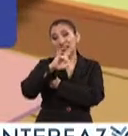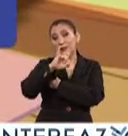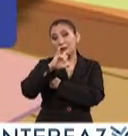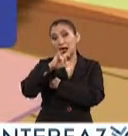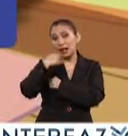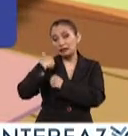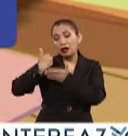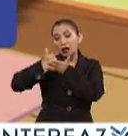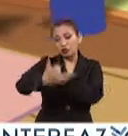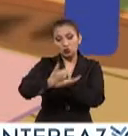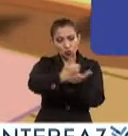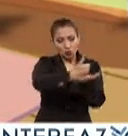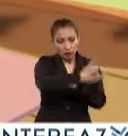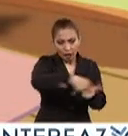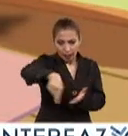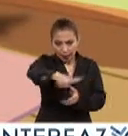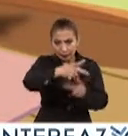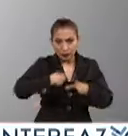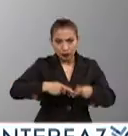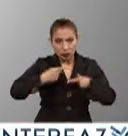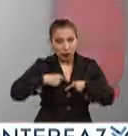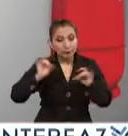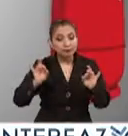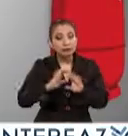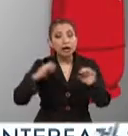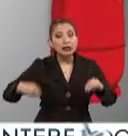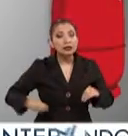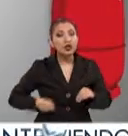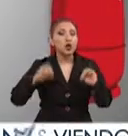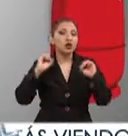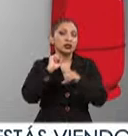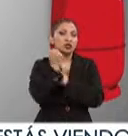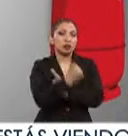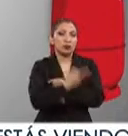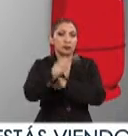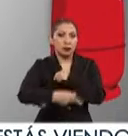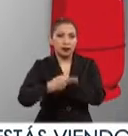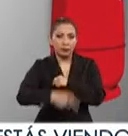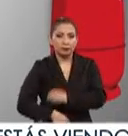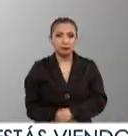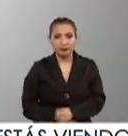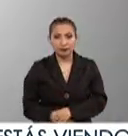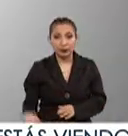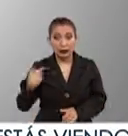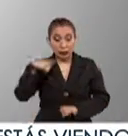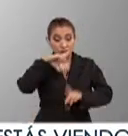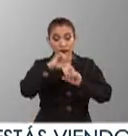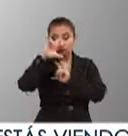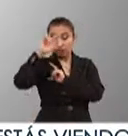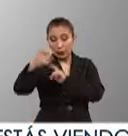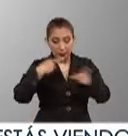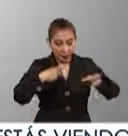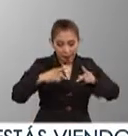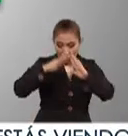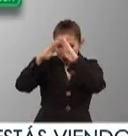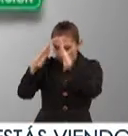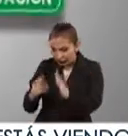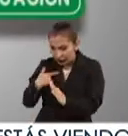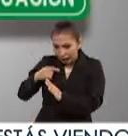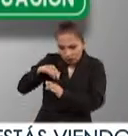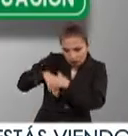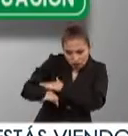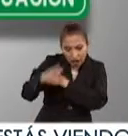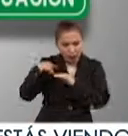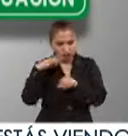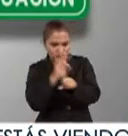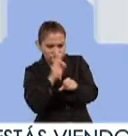una forma de brindar asistencia a la ciudadanía ante accidentes o situaciones de riesgo. El evacuar, organizar refugios, aplicar